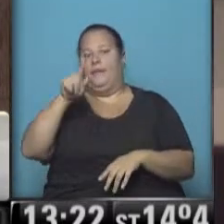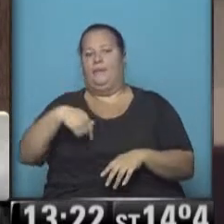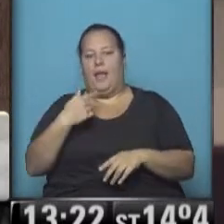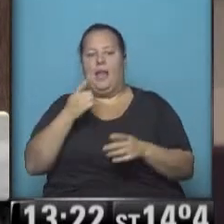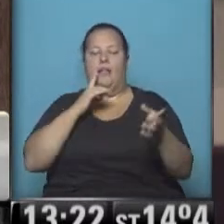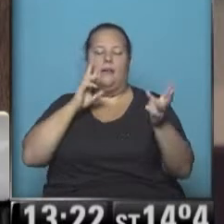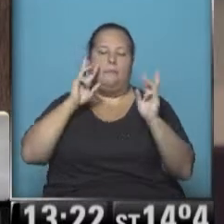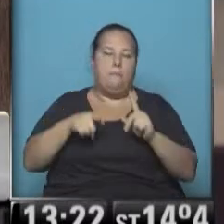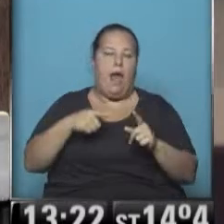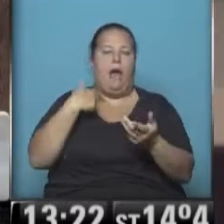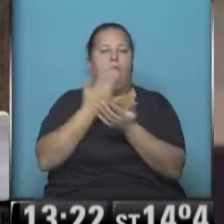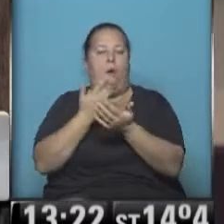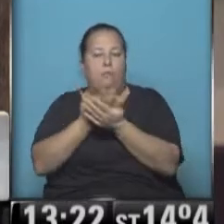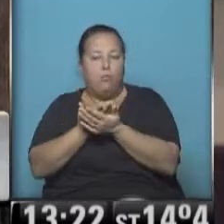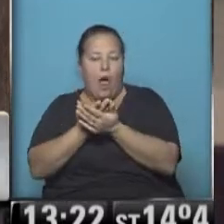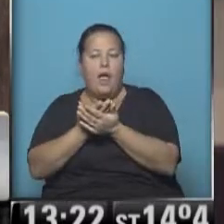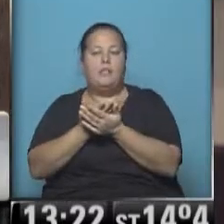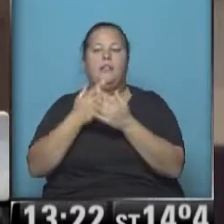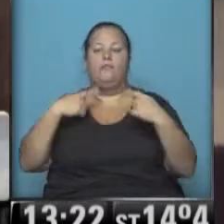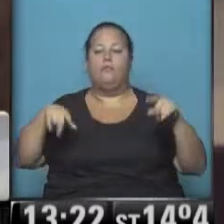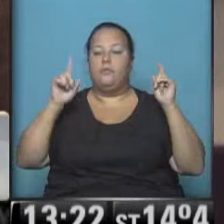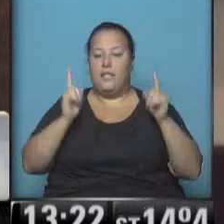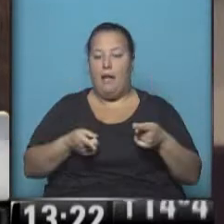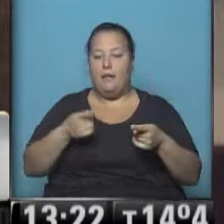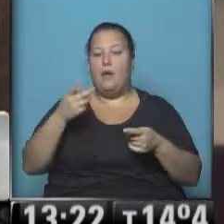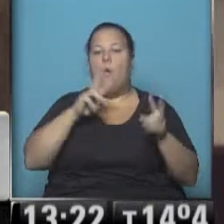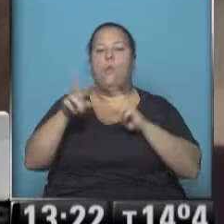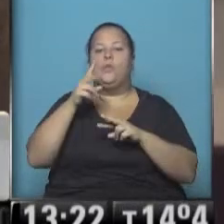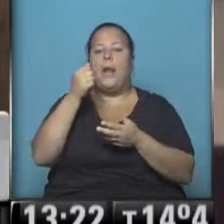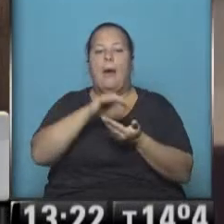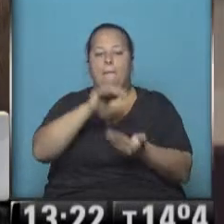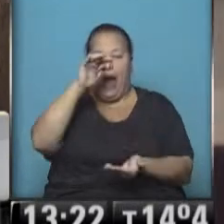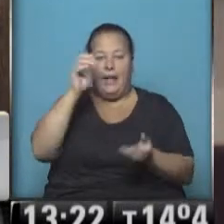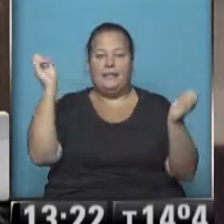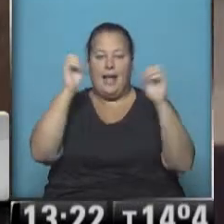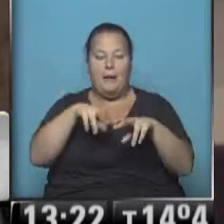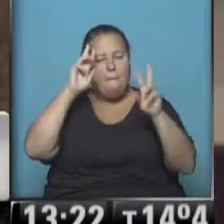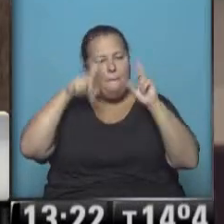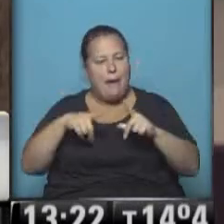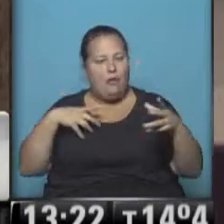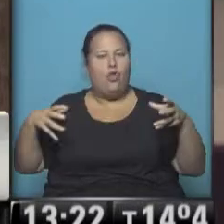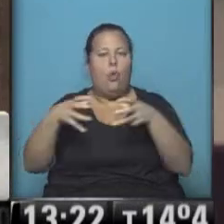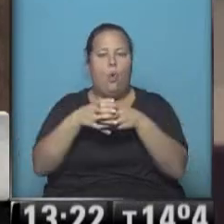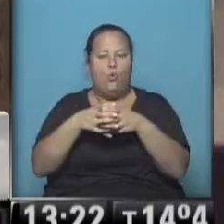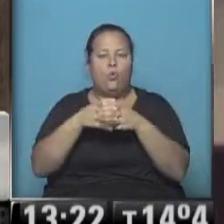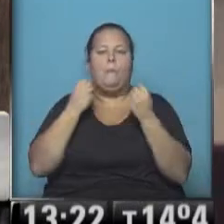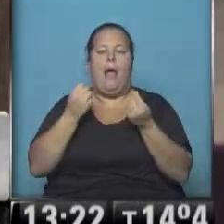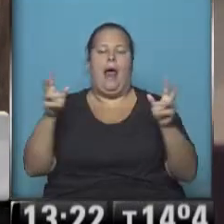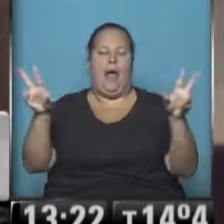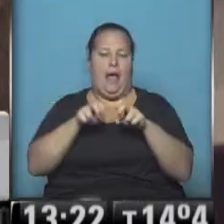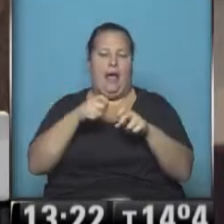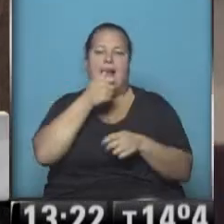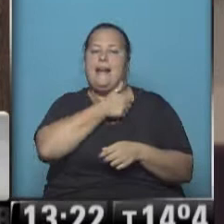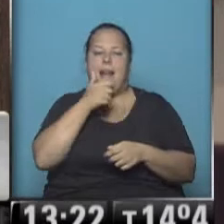una serie de medidas de propuestas cuales están en generar un fondo común en general una estrategia común de adquisición de